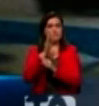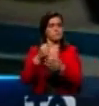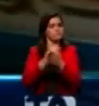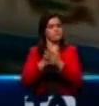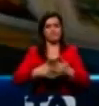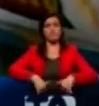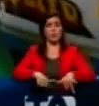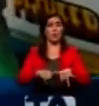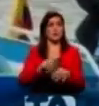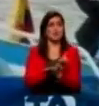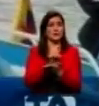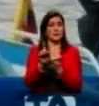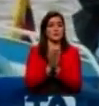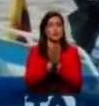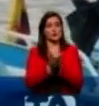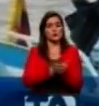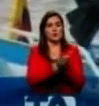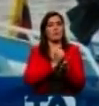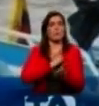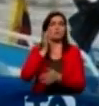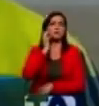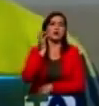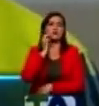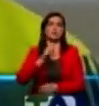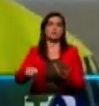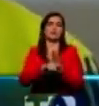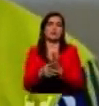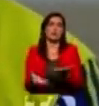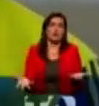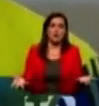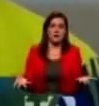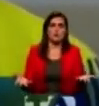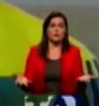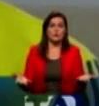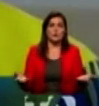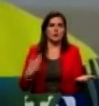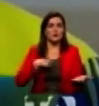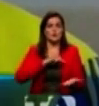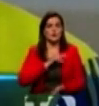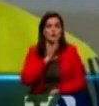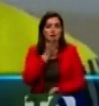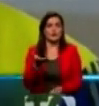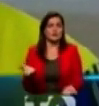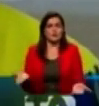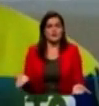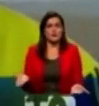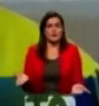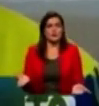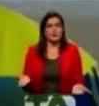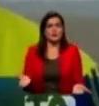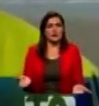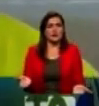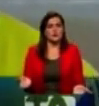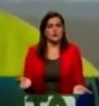Que no hay semana que uno de ellos no cuente su historia de pérdida. No es factible que a nosotros no tengan